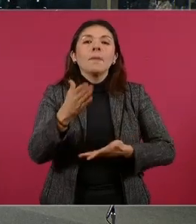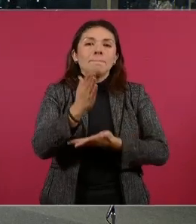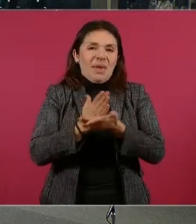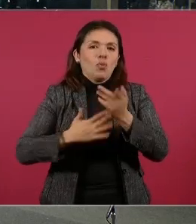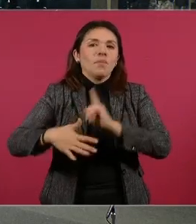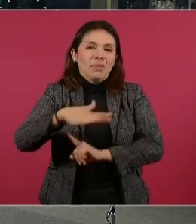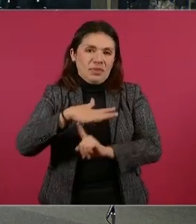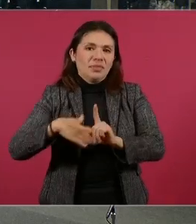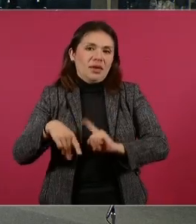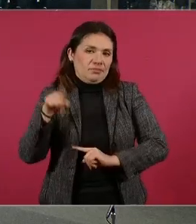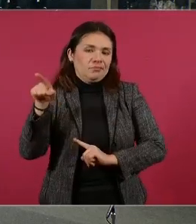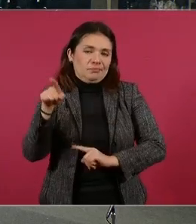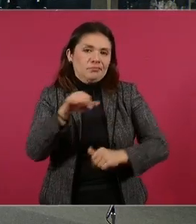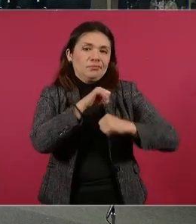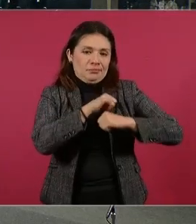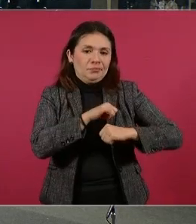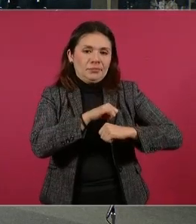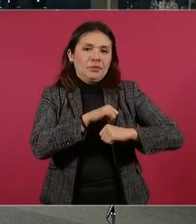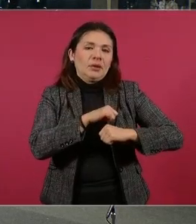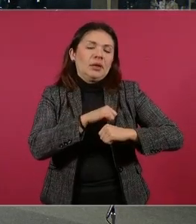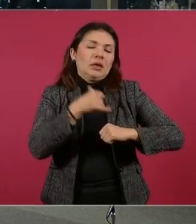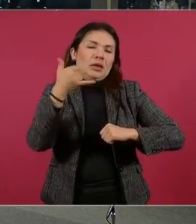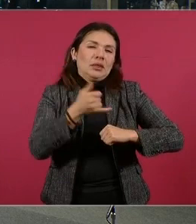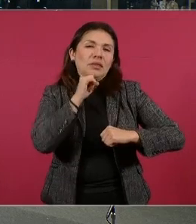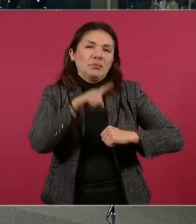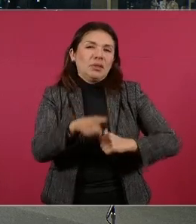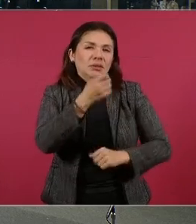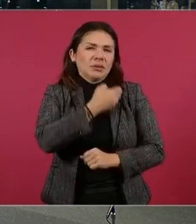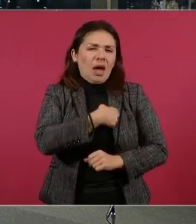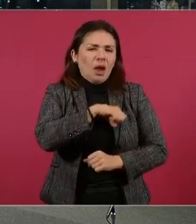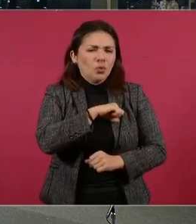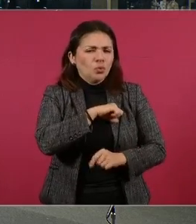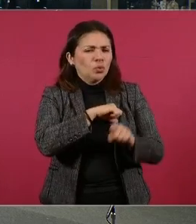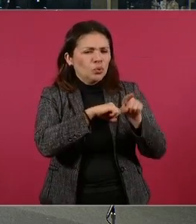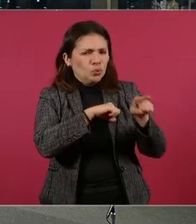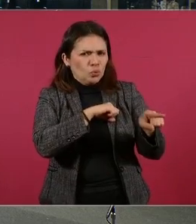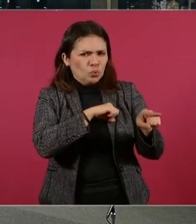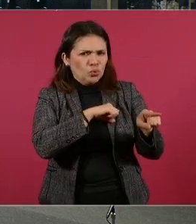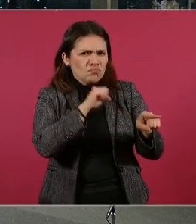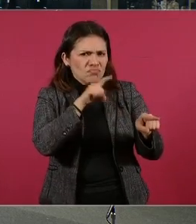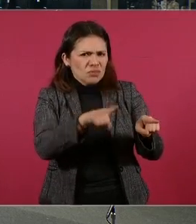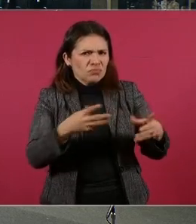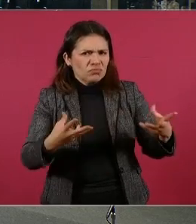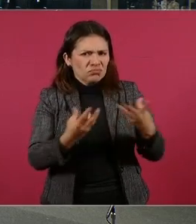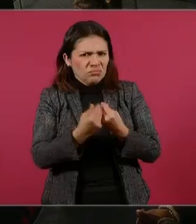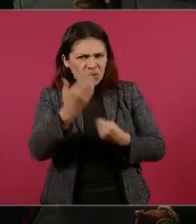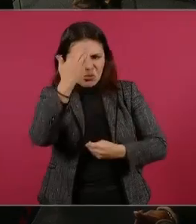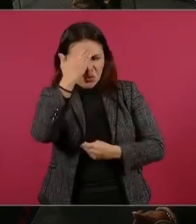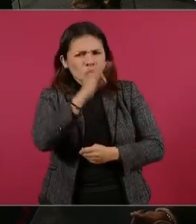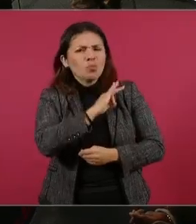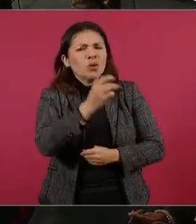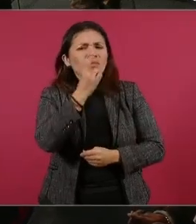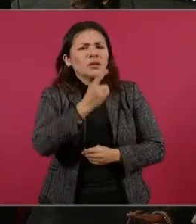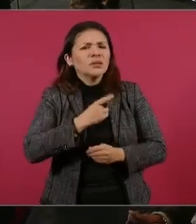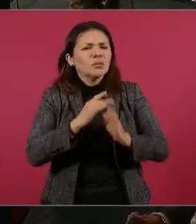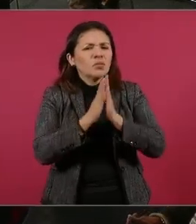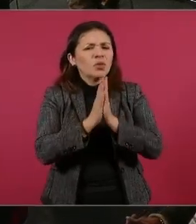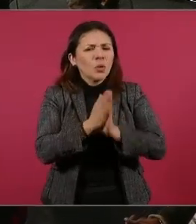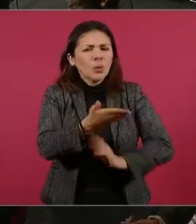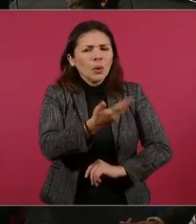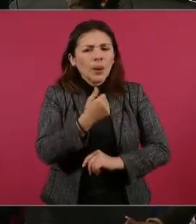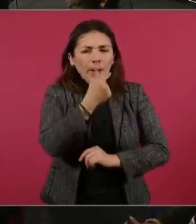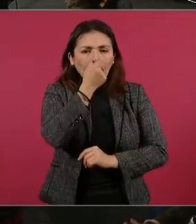ambiente y salud tú has estado no trabajando sobre eso por qué no nos pones